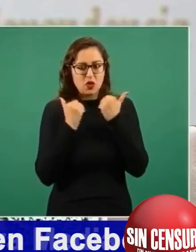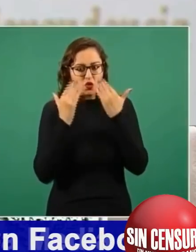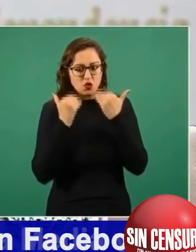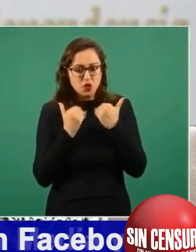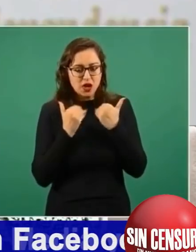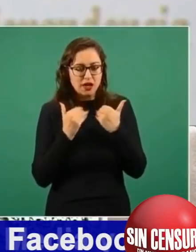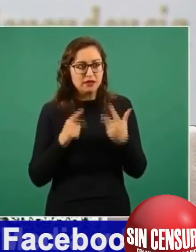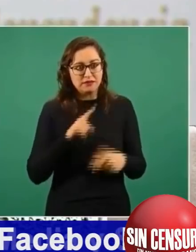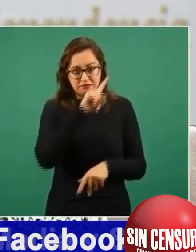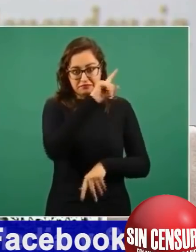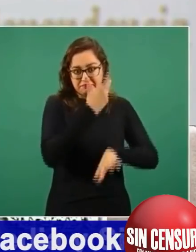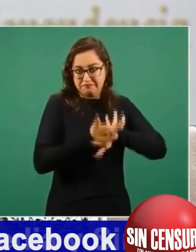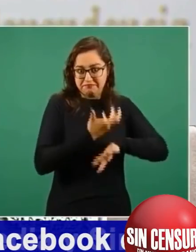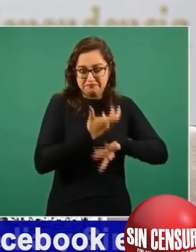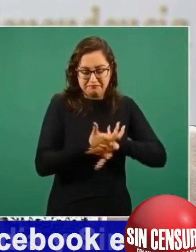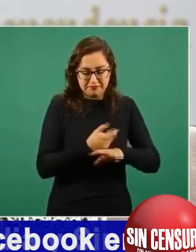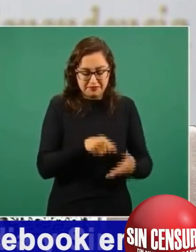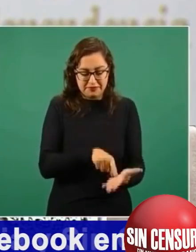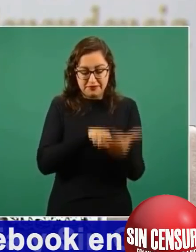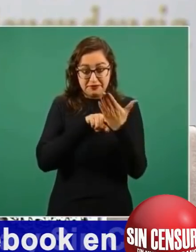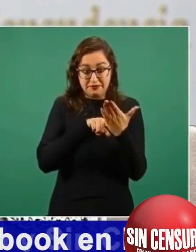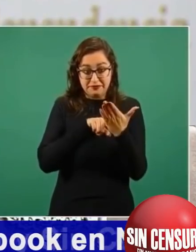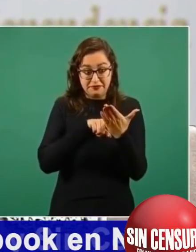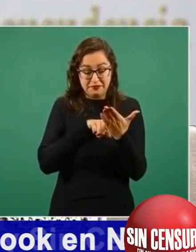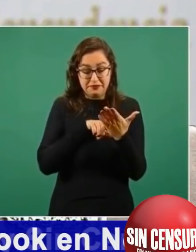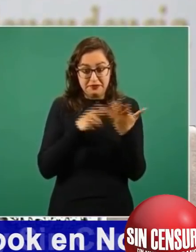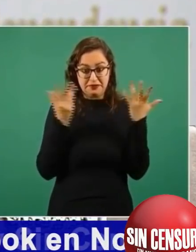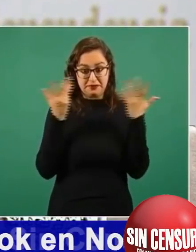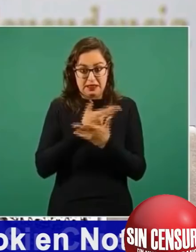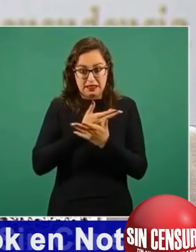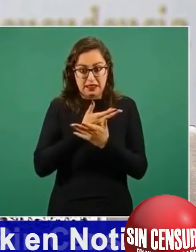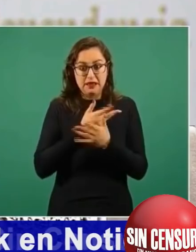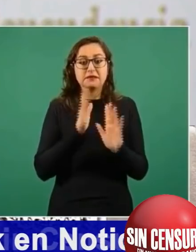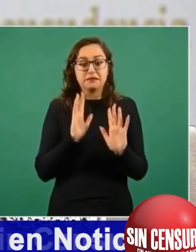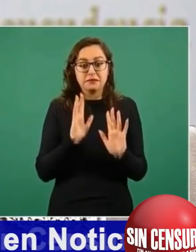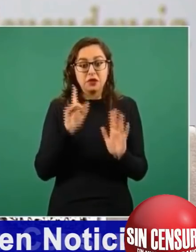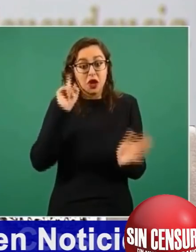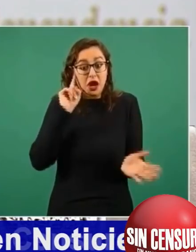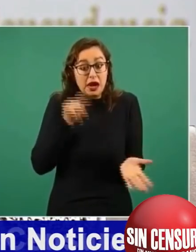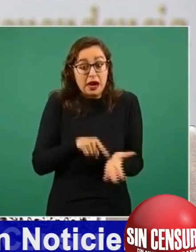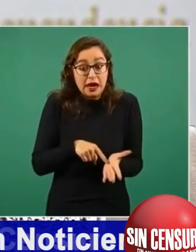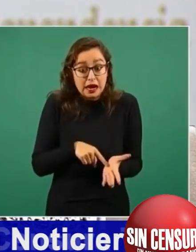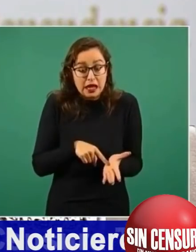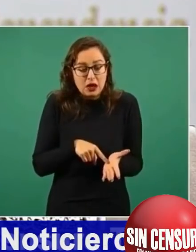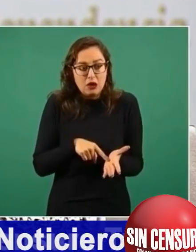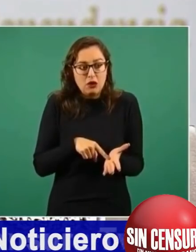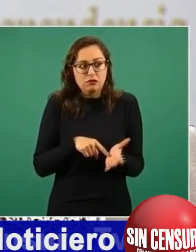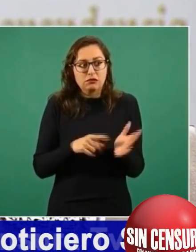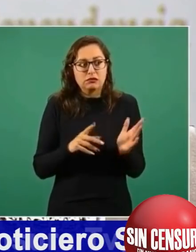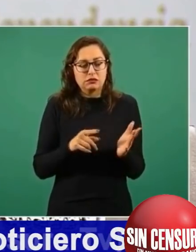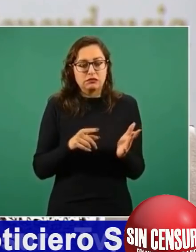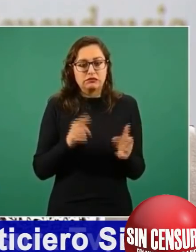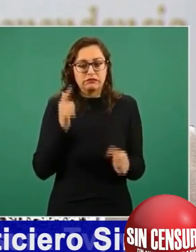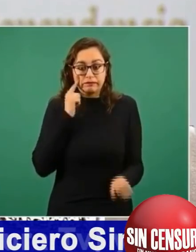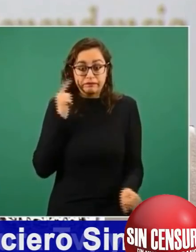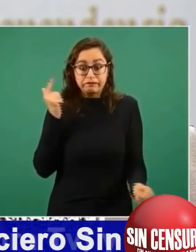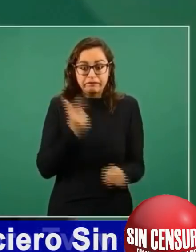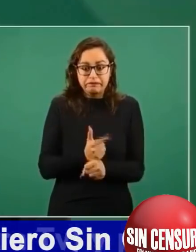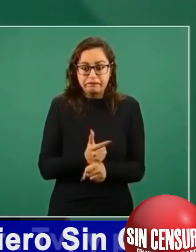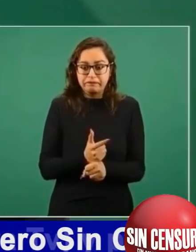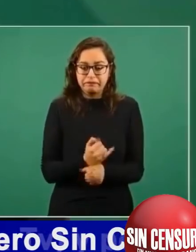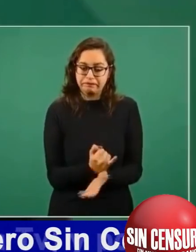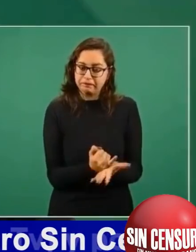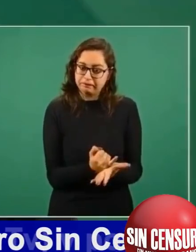y ellos, creo yo que en un acto consecuente